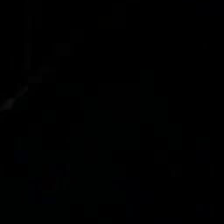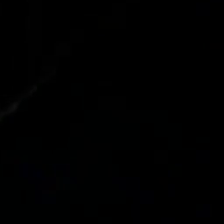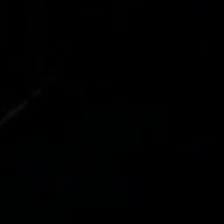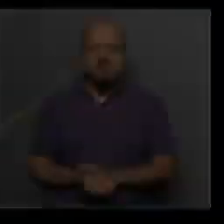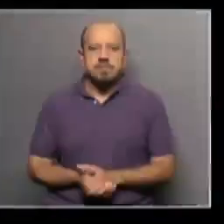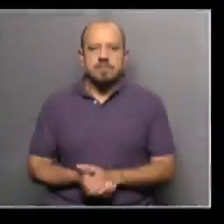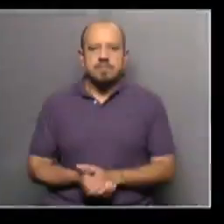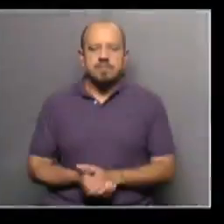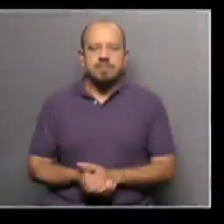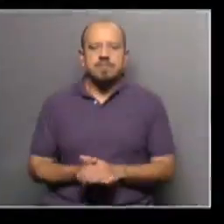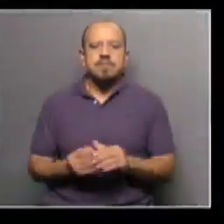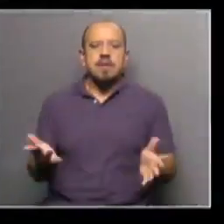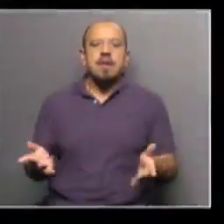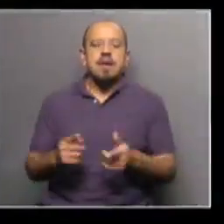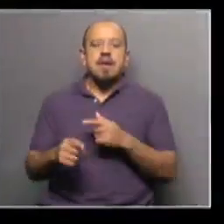tenemos.